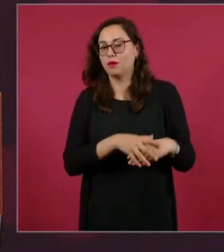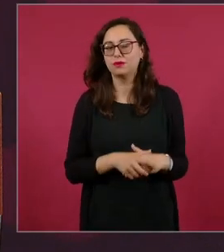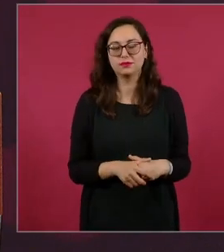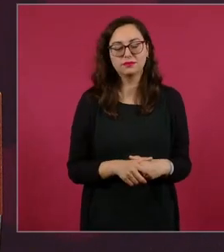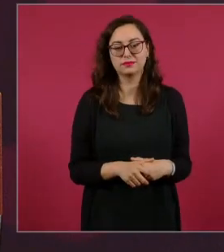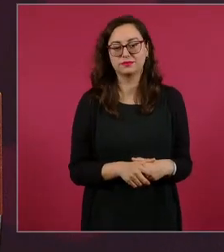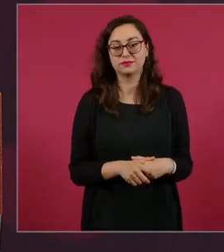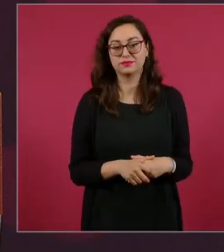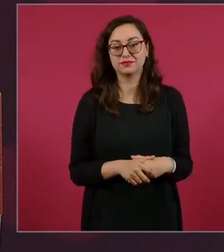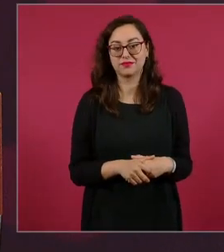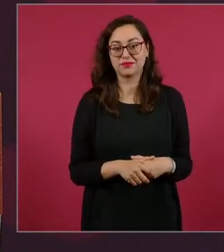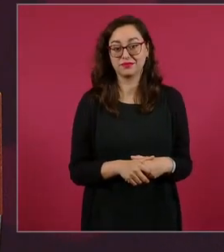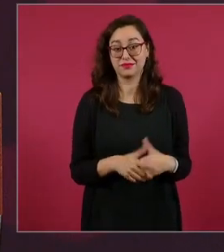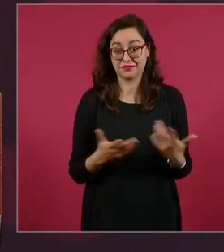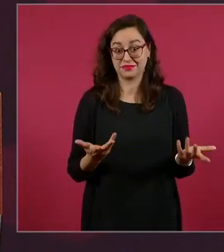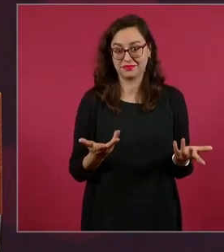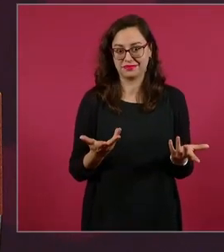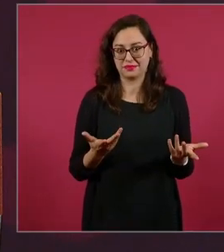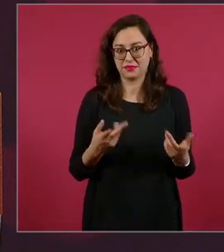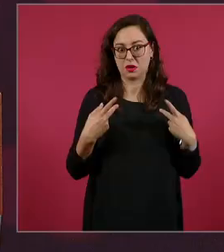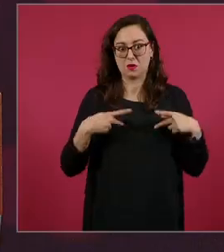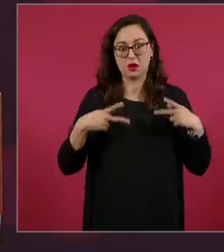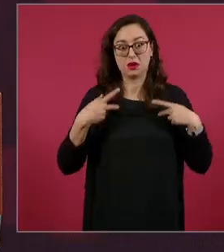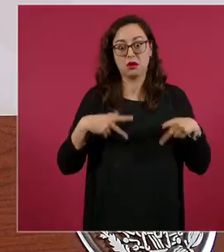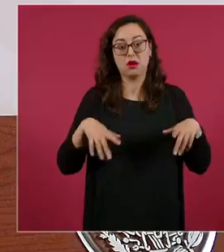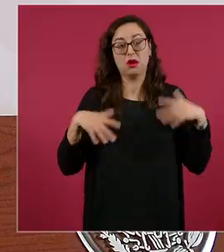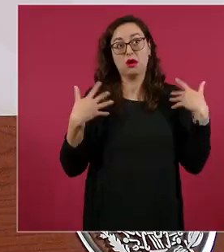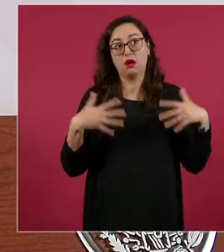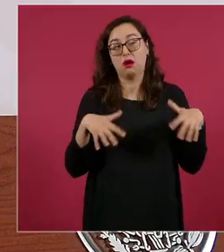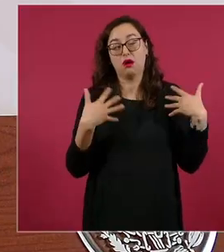se acuerdan cómo era antes no,